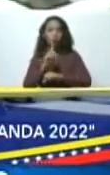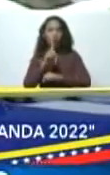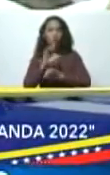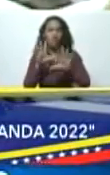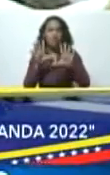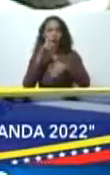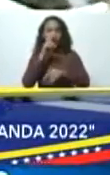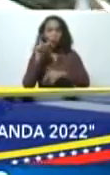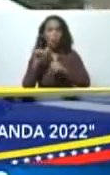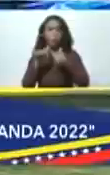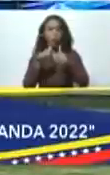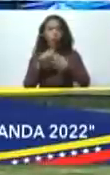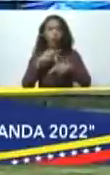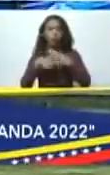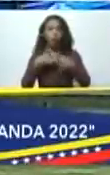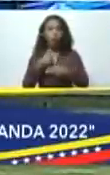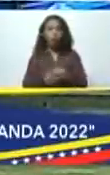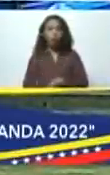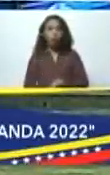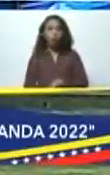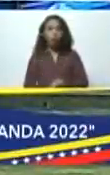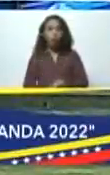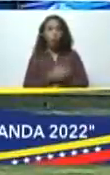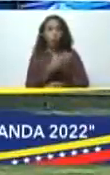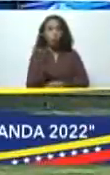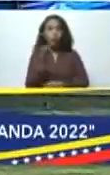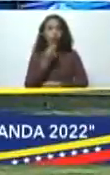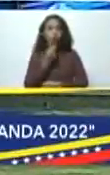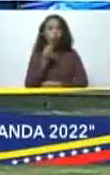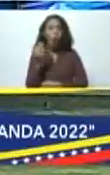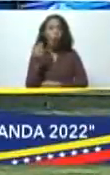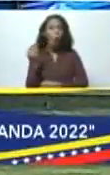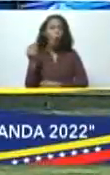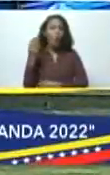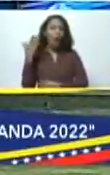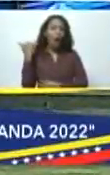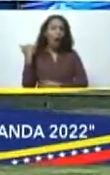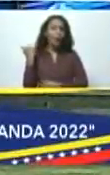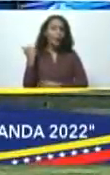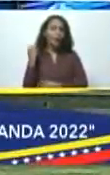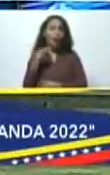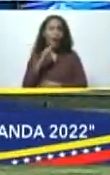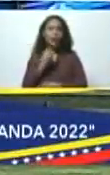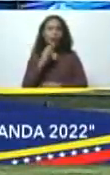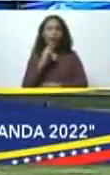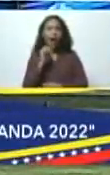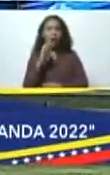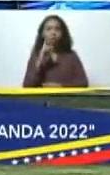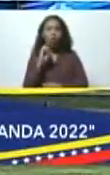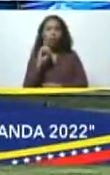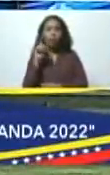años cuando empezó la revolución. Ustedes, jovencitos, Ricardo Sánchez también.